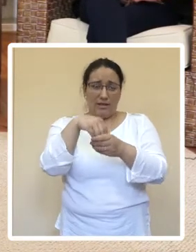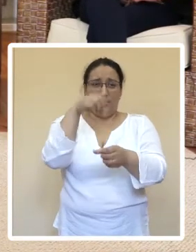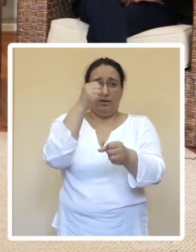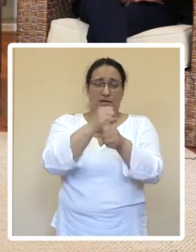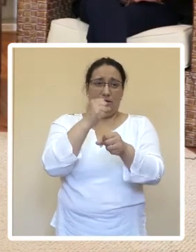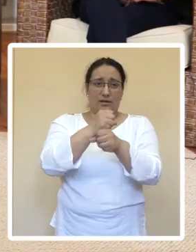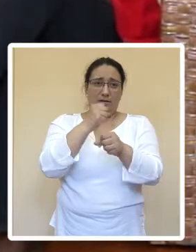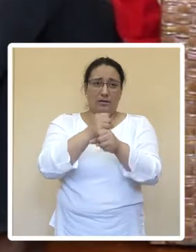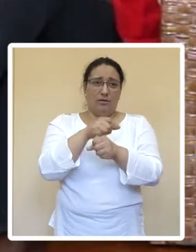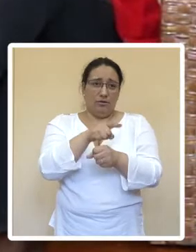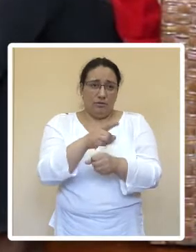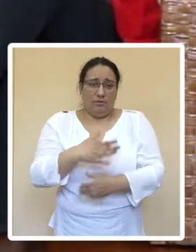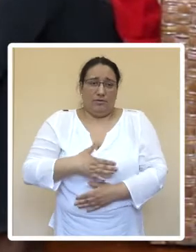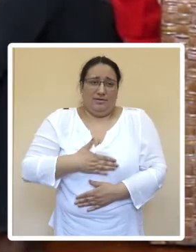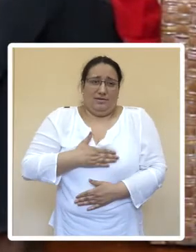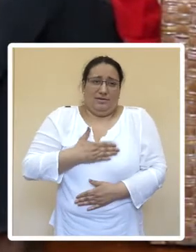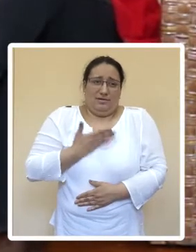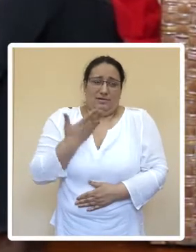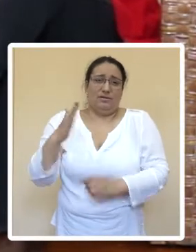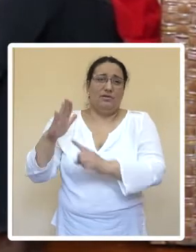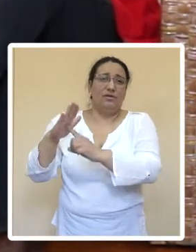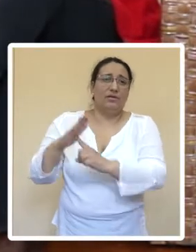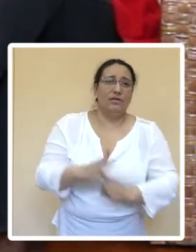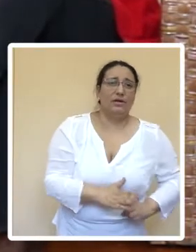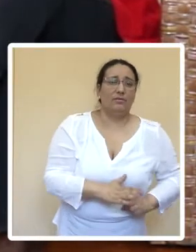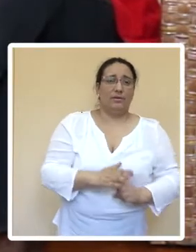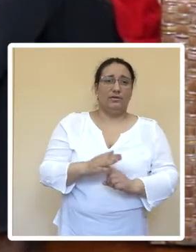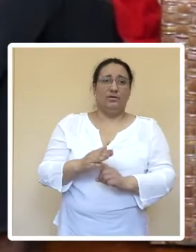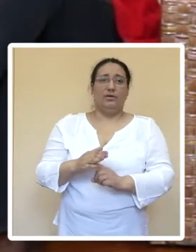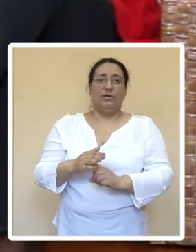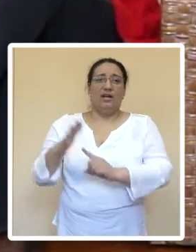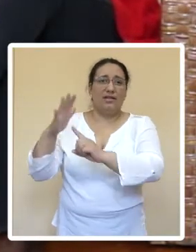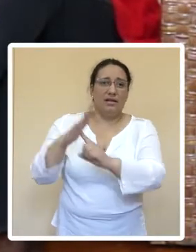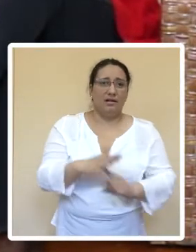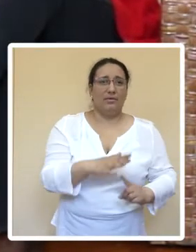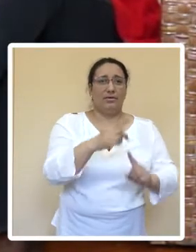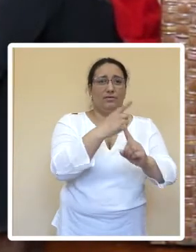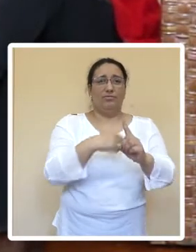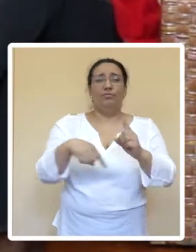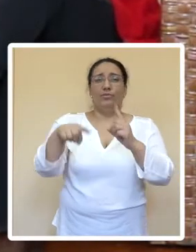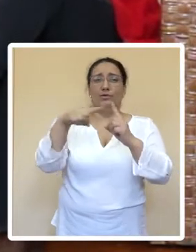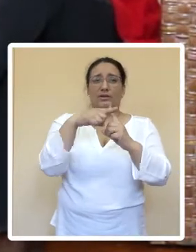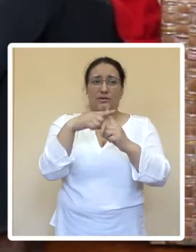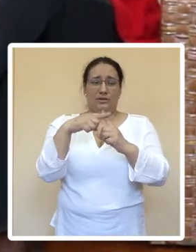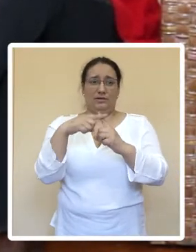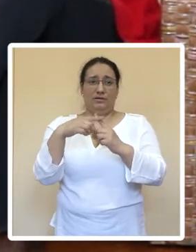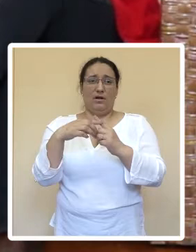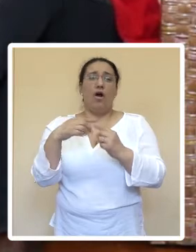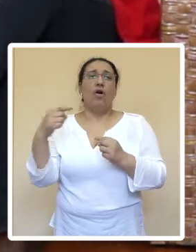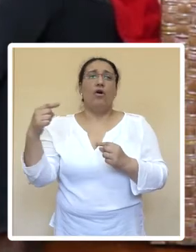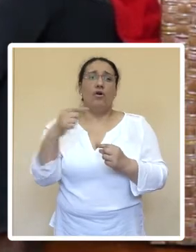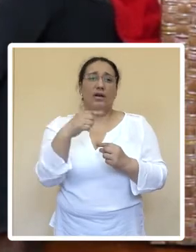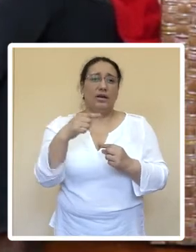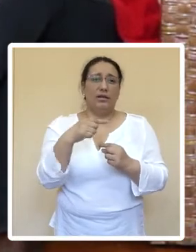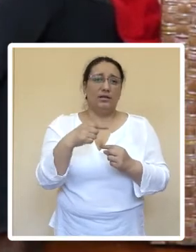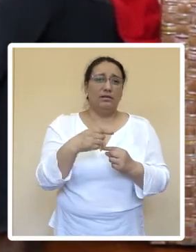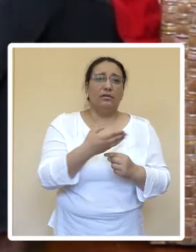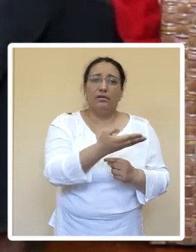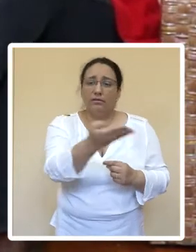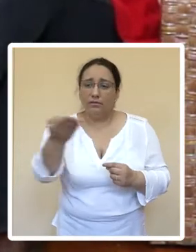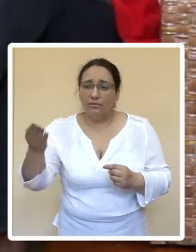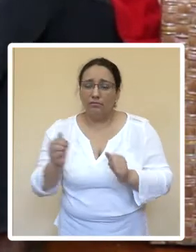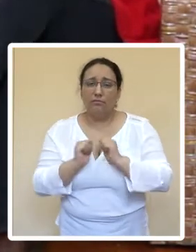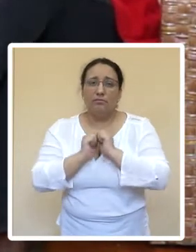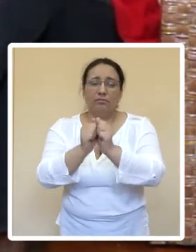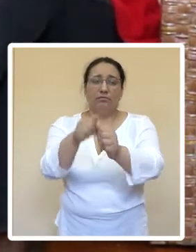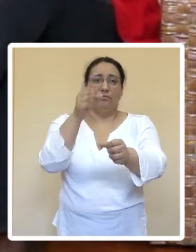laboral? ¿Has sentido algún tipo de discriminación, ya sea positiva o negativa, por parte del resto de tus colegas?